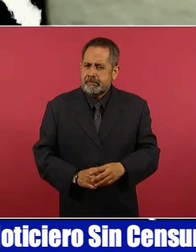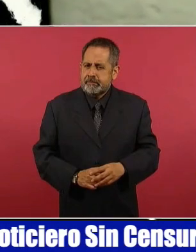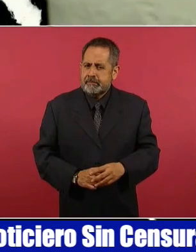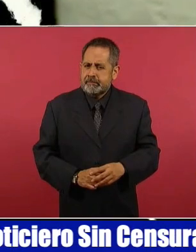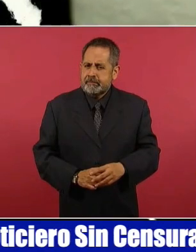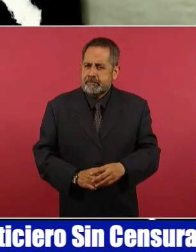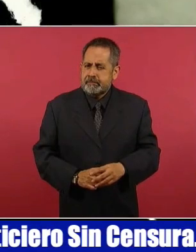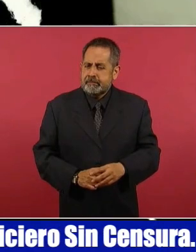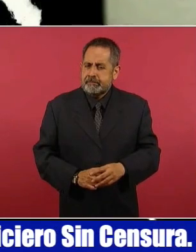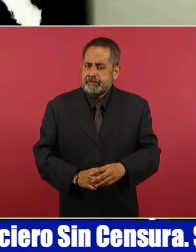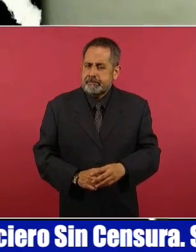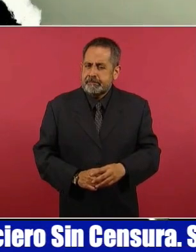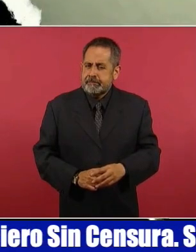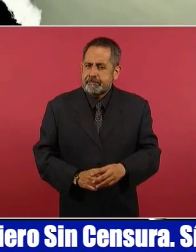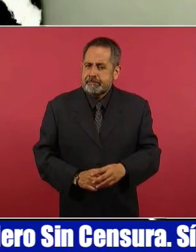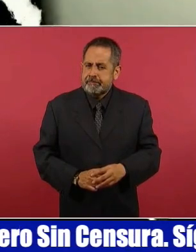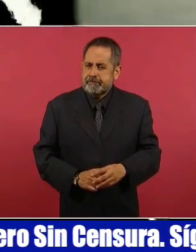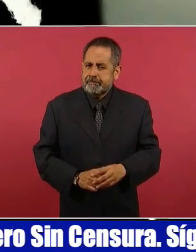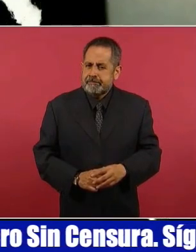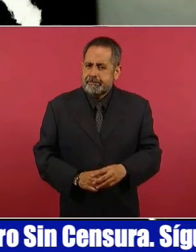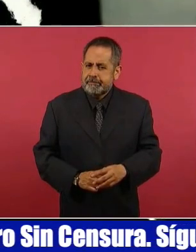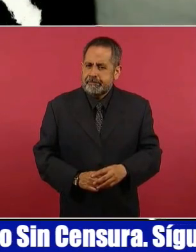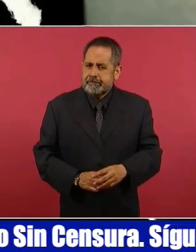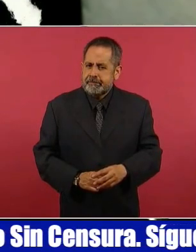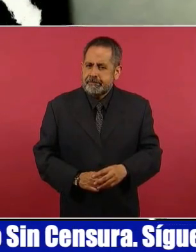usted y empezamos.